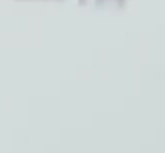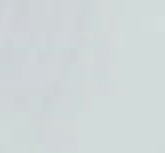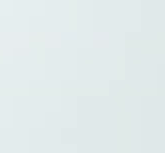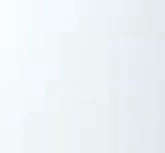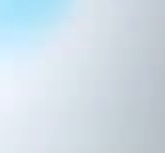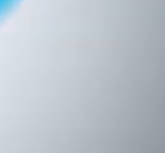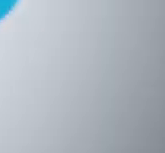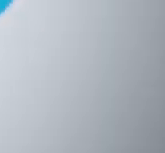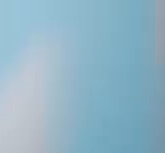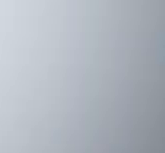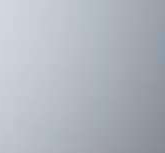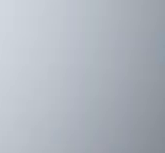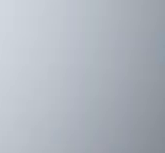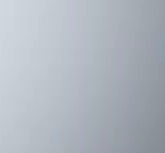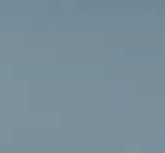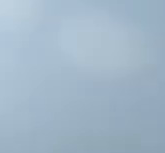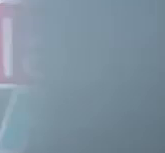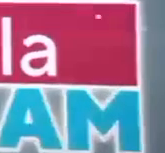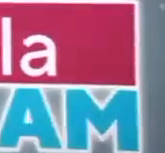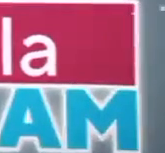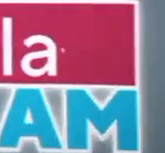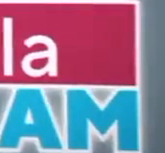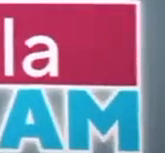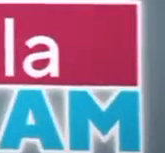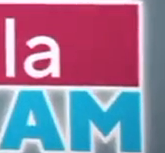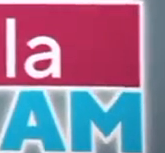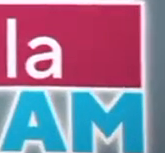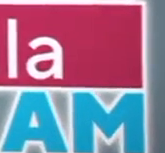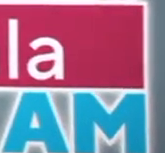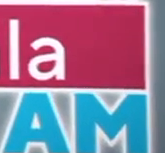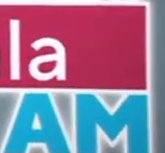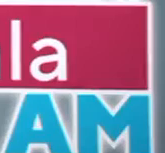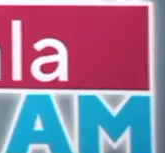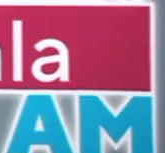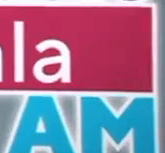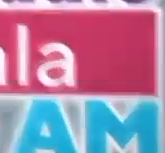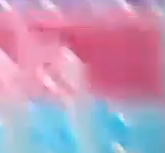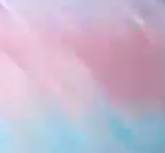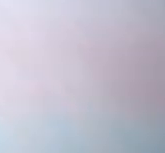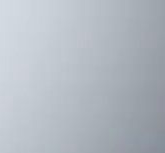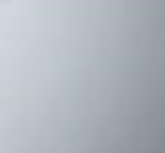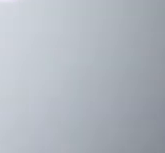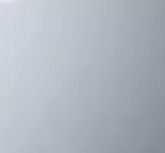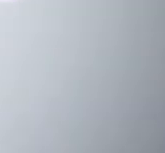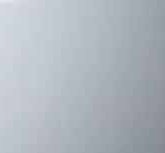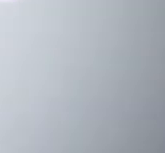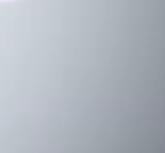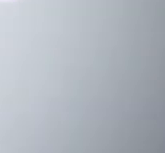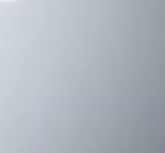canal 10.1. 14:30 AM. XCTT, Radio Tlaxcala.